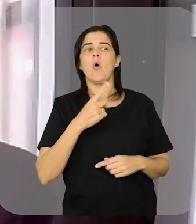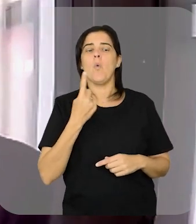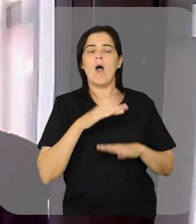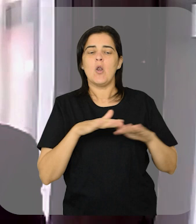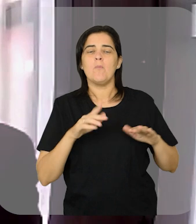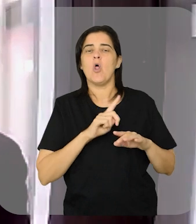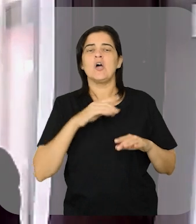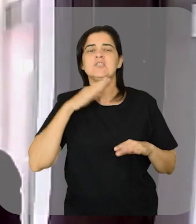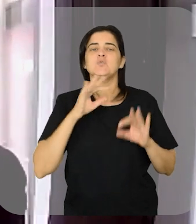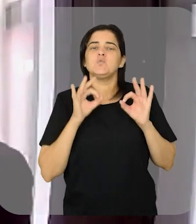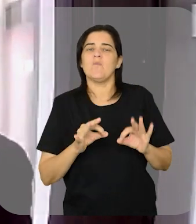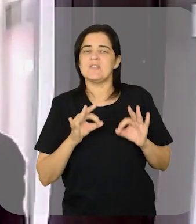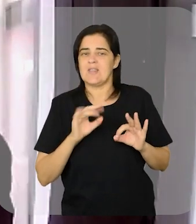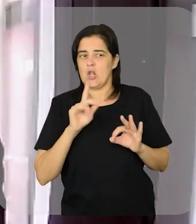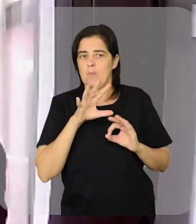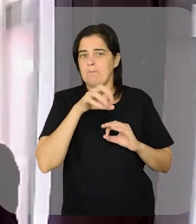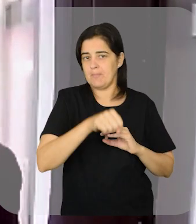insuficiente. Sin embargo,